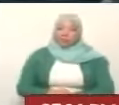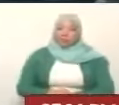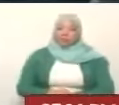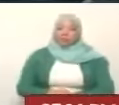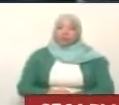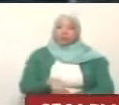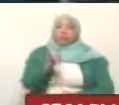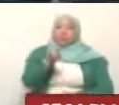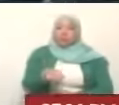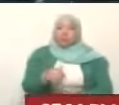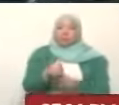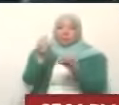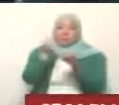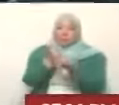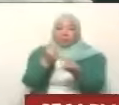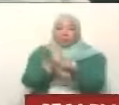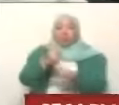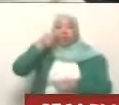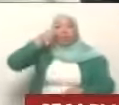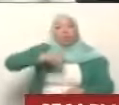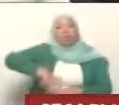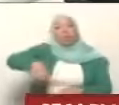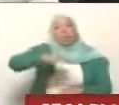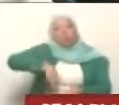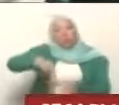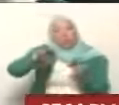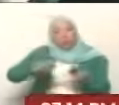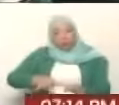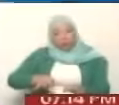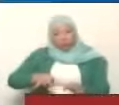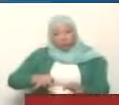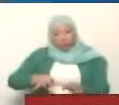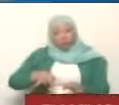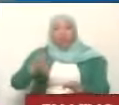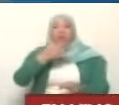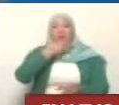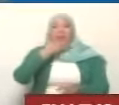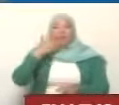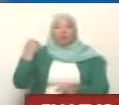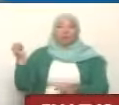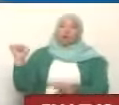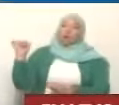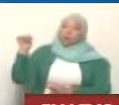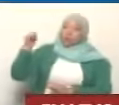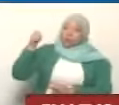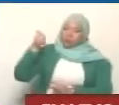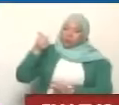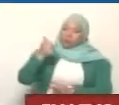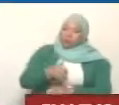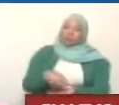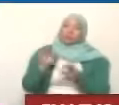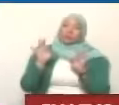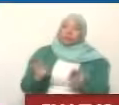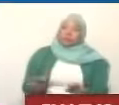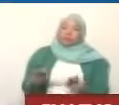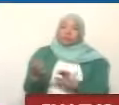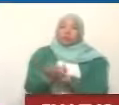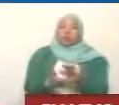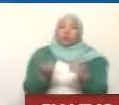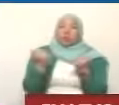pueblo, porque el pueblo seguirá en el poder por mucho tiempo del tiempo por venir.